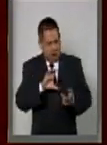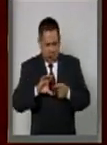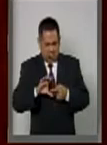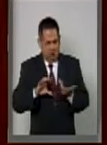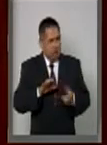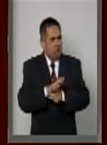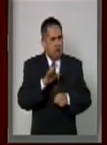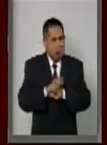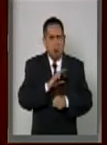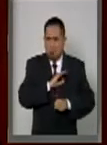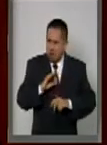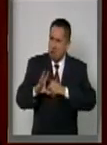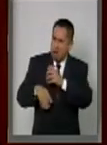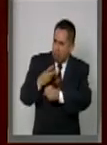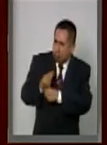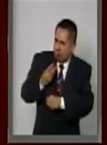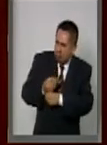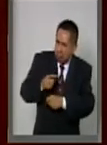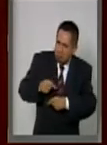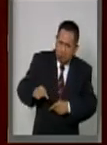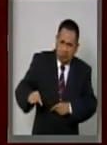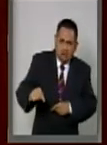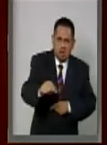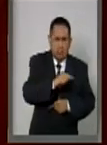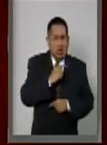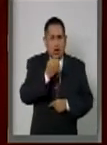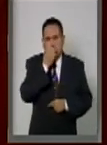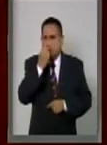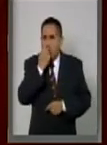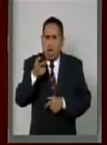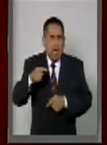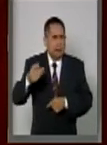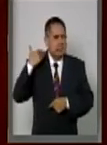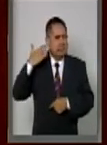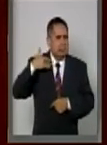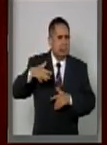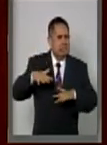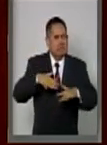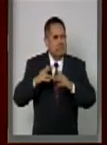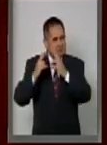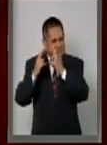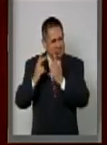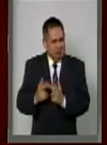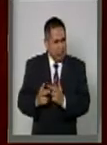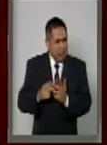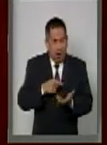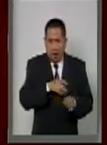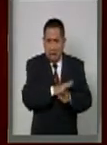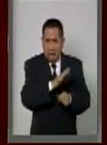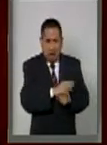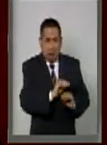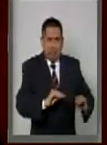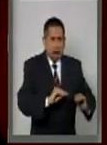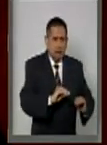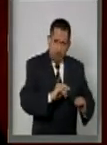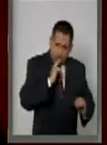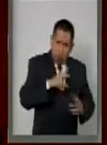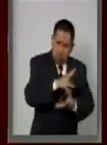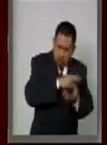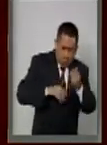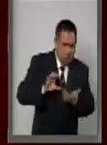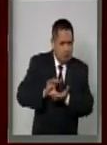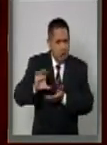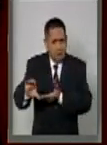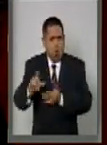para reconstruir pues las escuelas públicas que hoy resultan dañadas y buena parte de